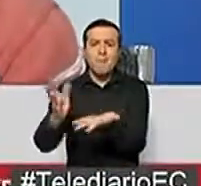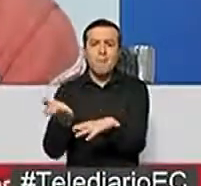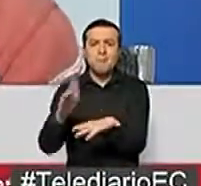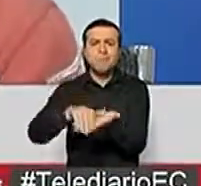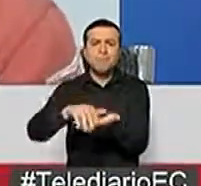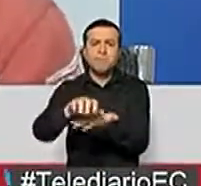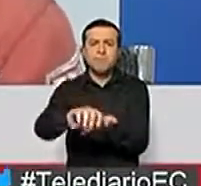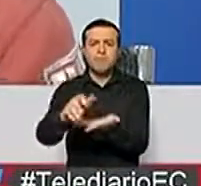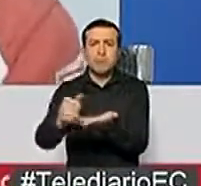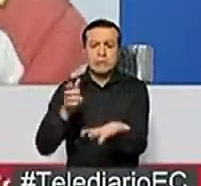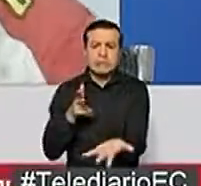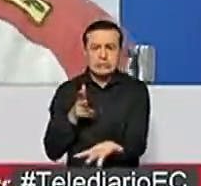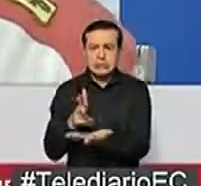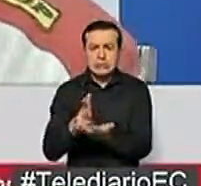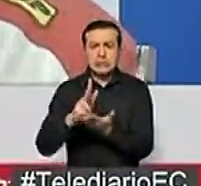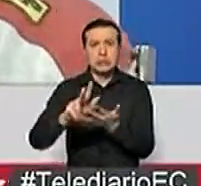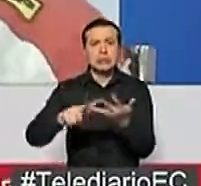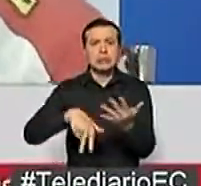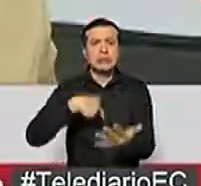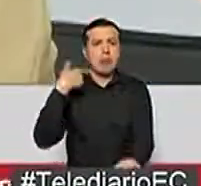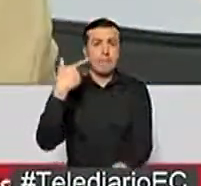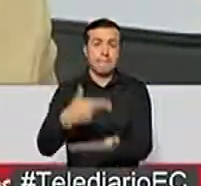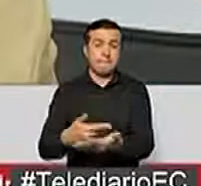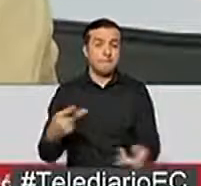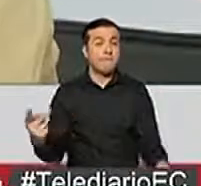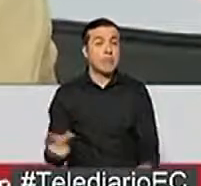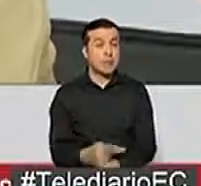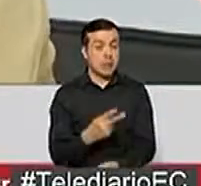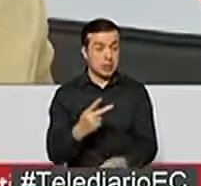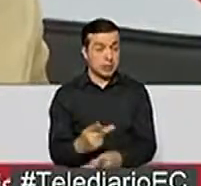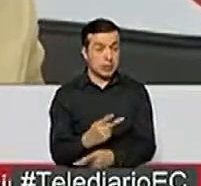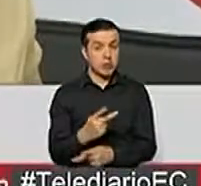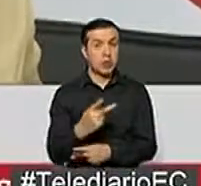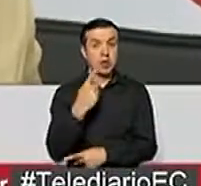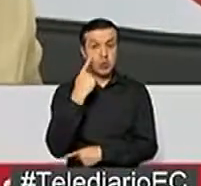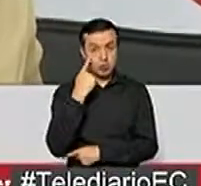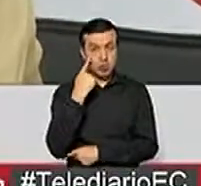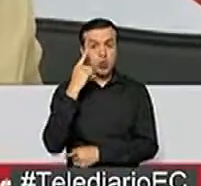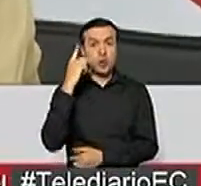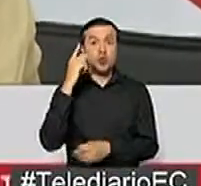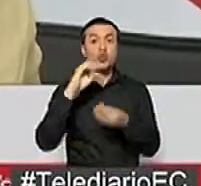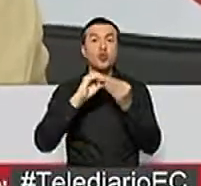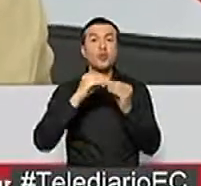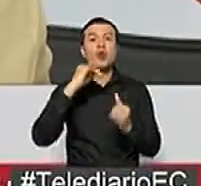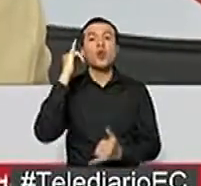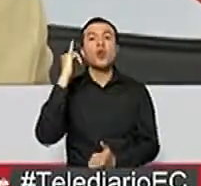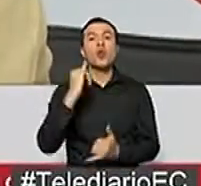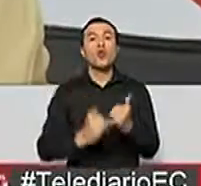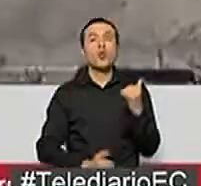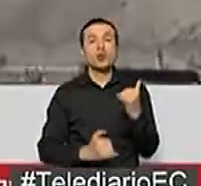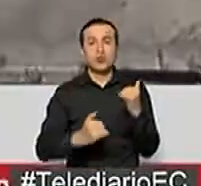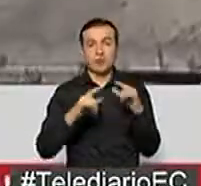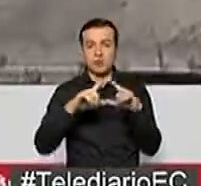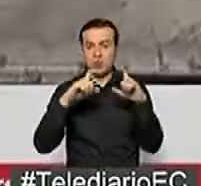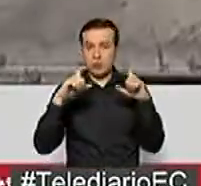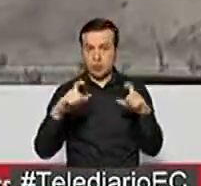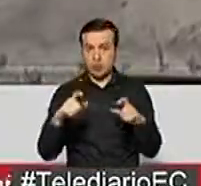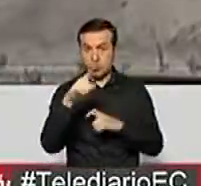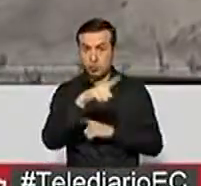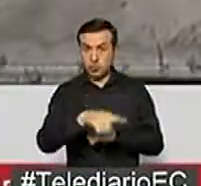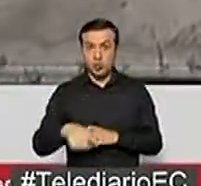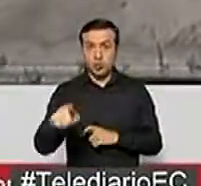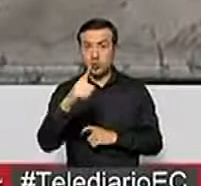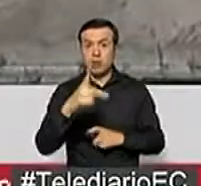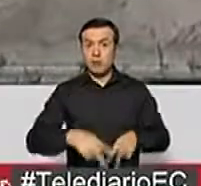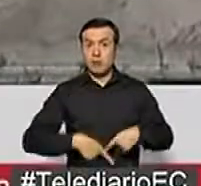que no podemos frenar y nos vamos a terminar estrellando. Vamos a controlar con el último dígito numérico de la placa. Si usted vive fuera